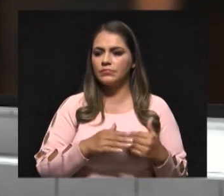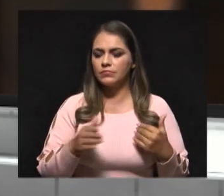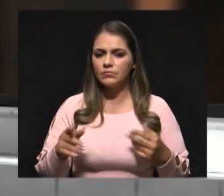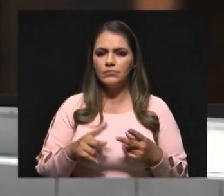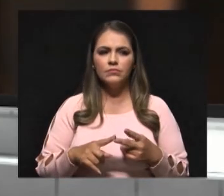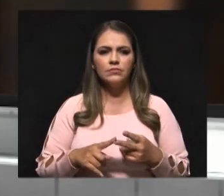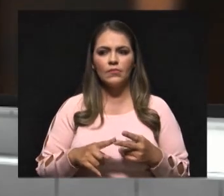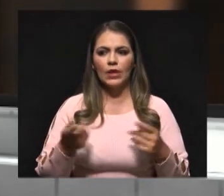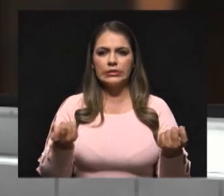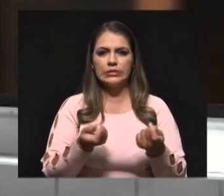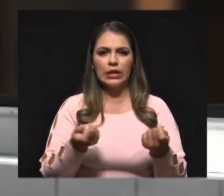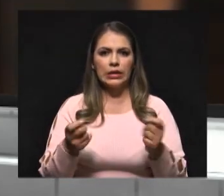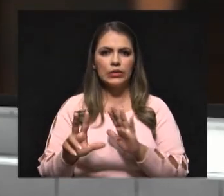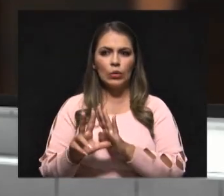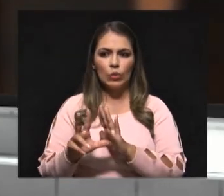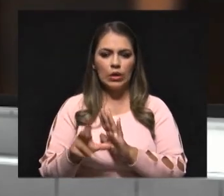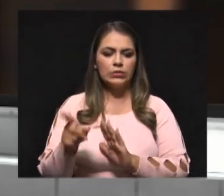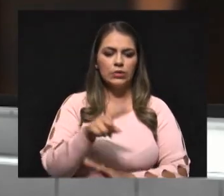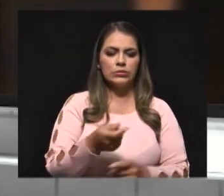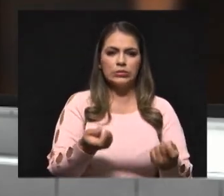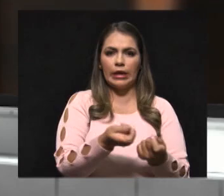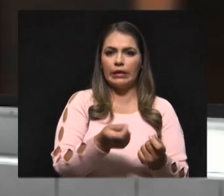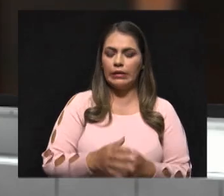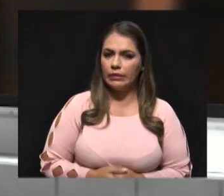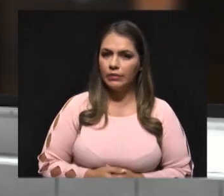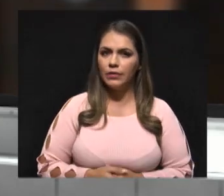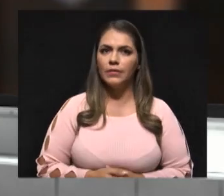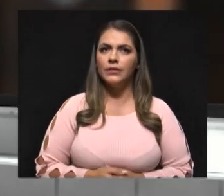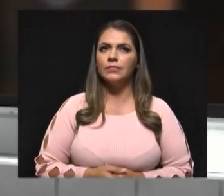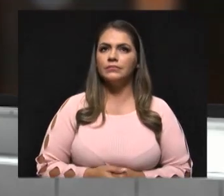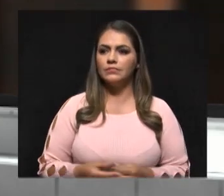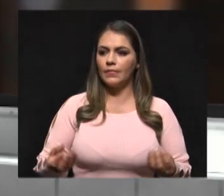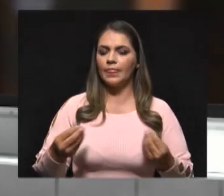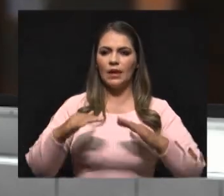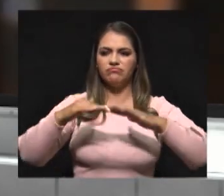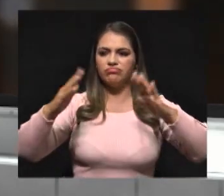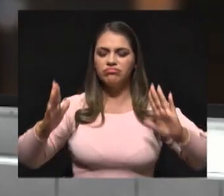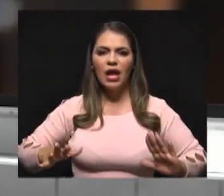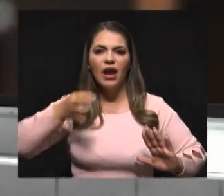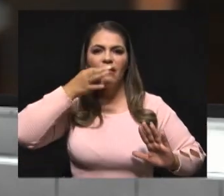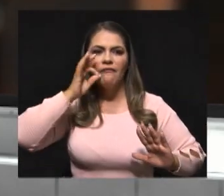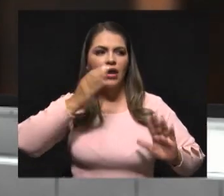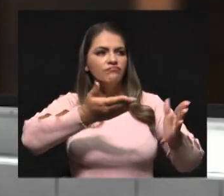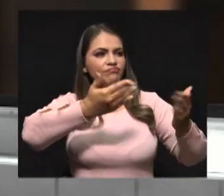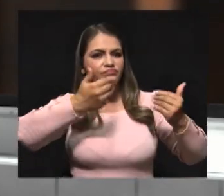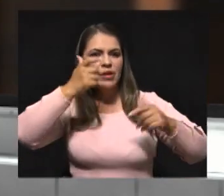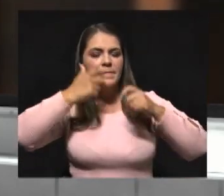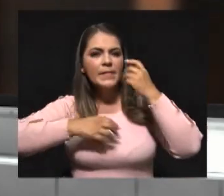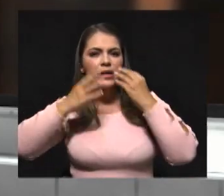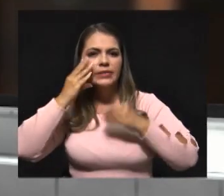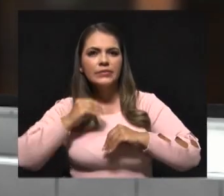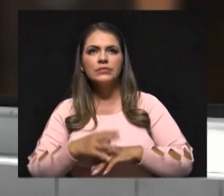fuerza patrimonial muy bonita y genera unas haciendas cafeteras donde le doy una experiencia al visitante